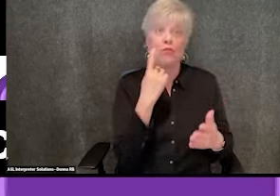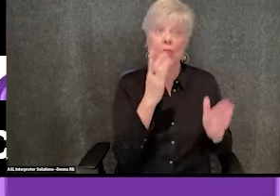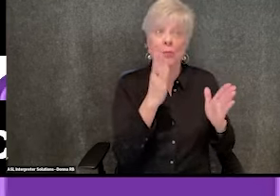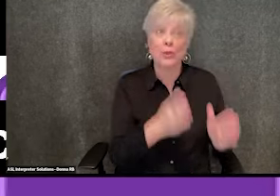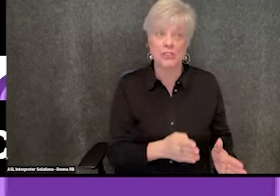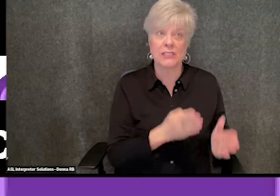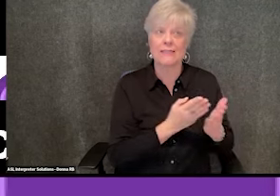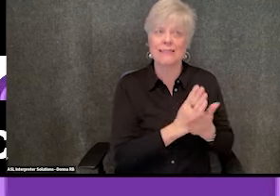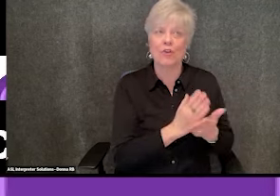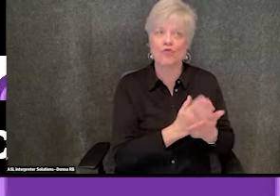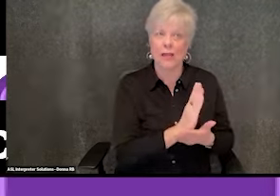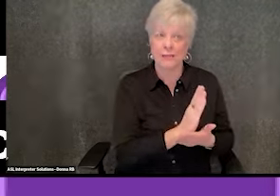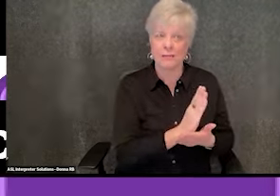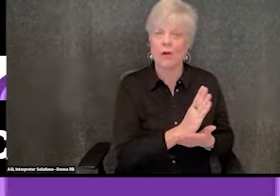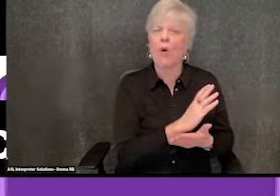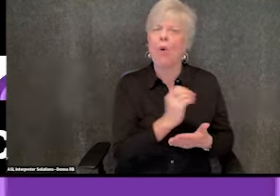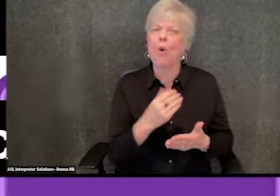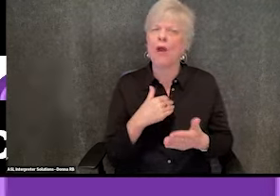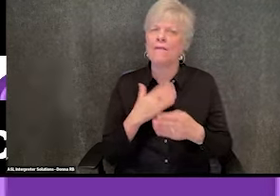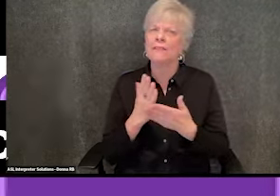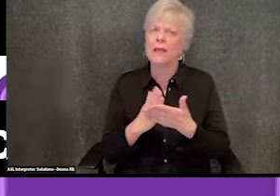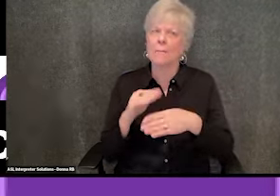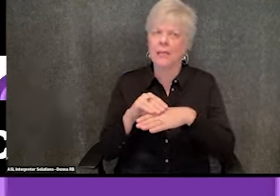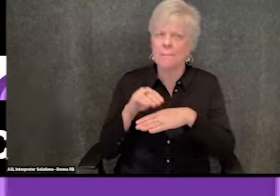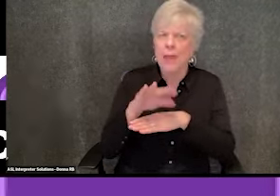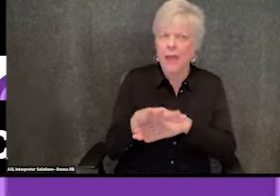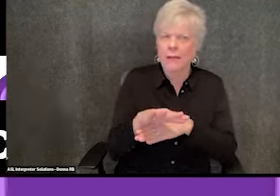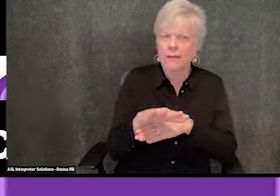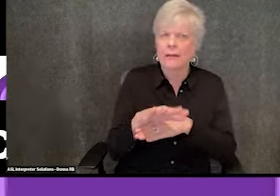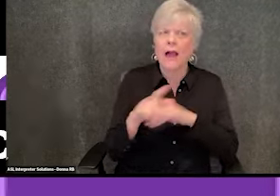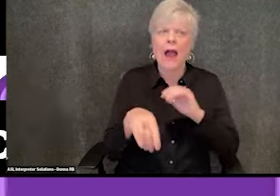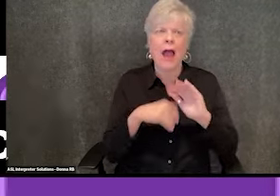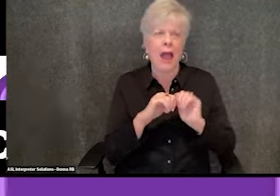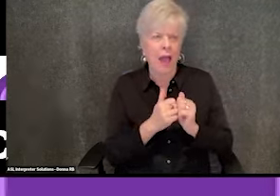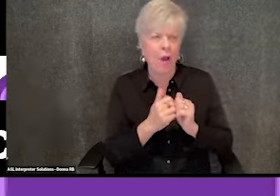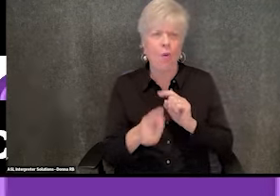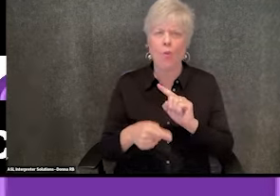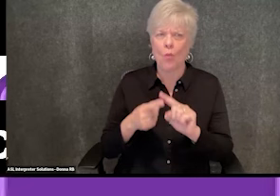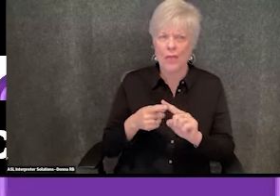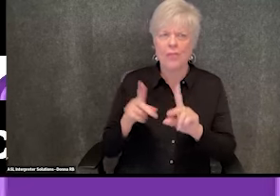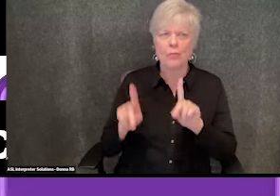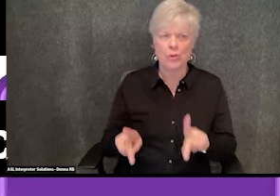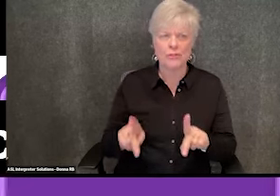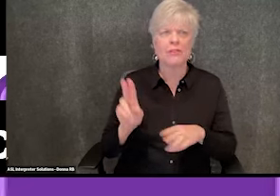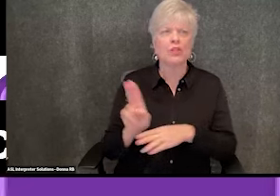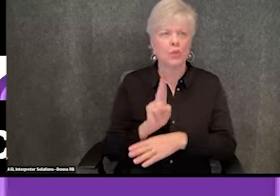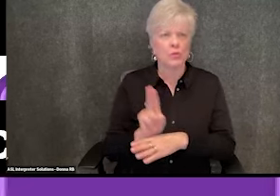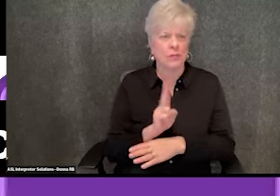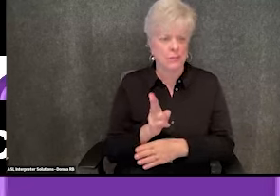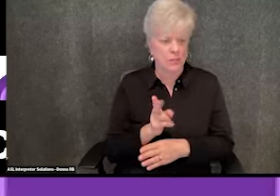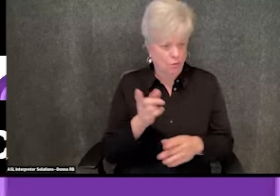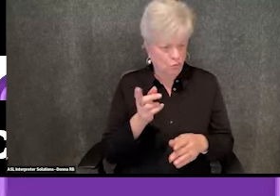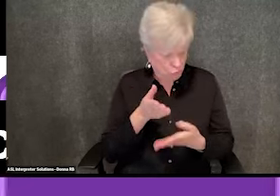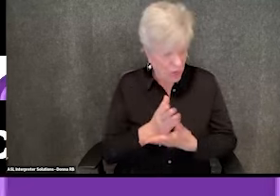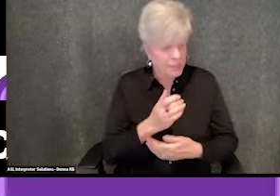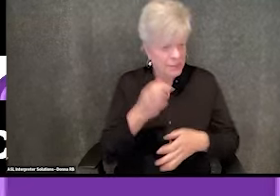estamos utilizando herramientas que no tienen limitación en los derechos de las personas o si tiene alguna clase